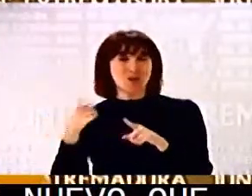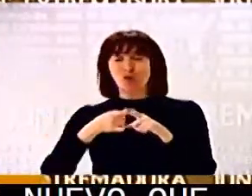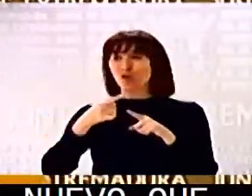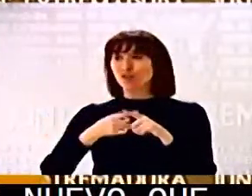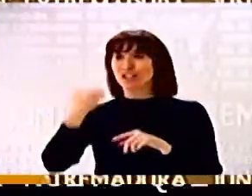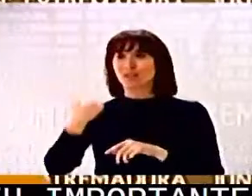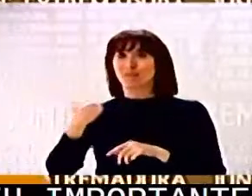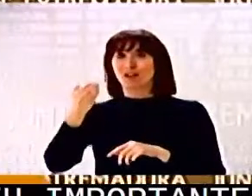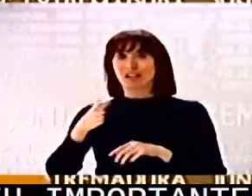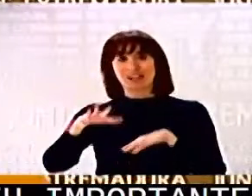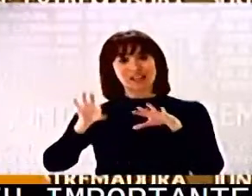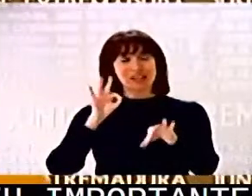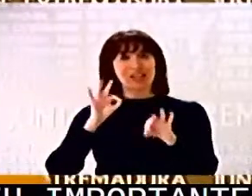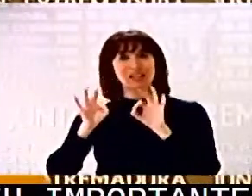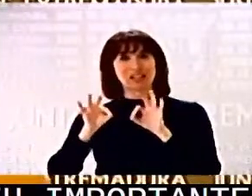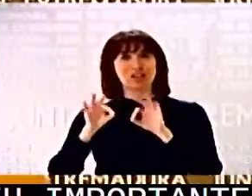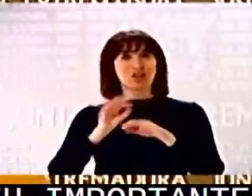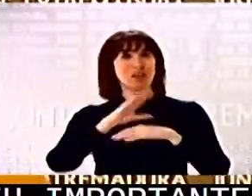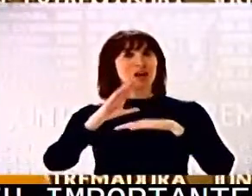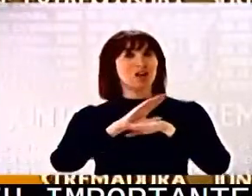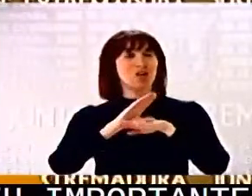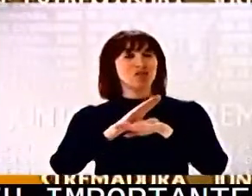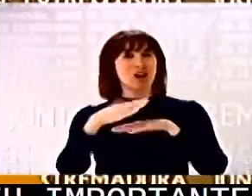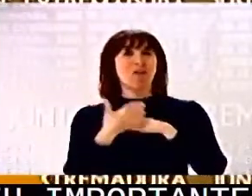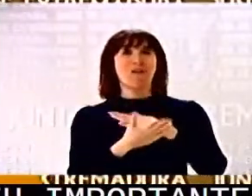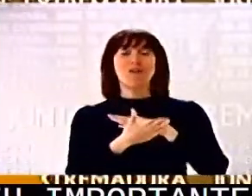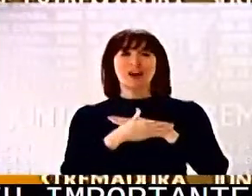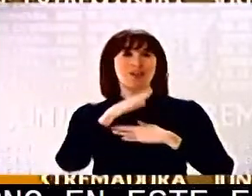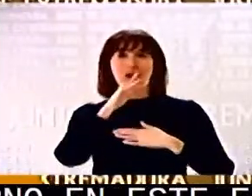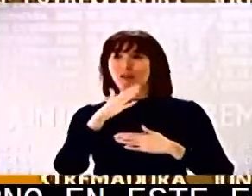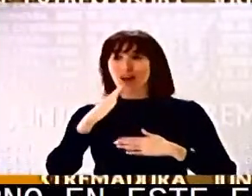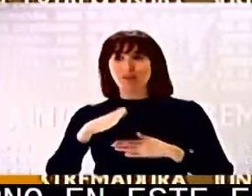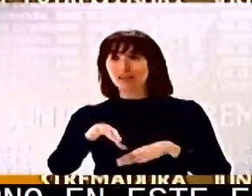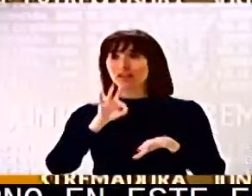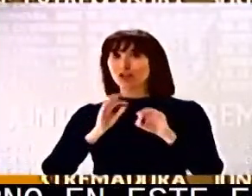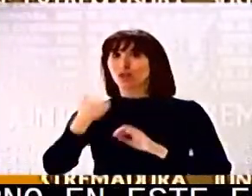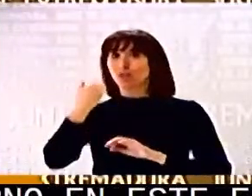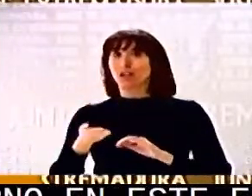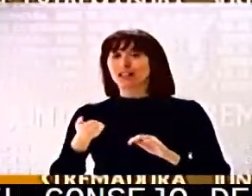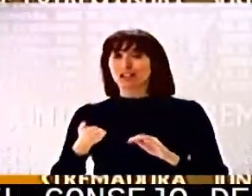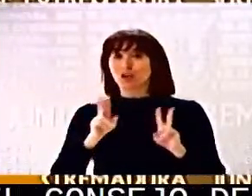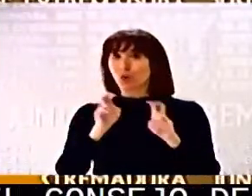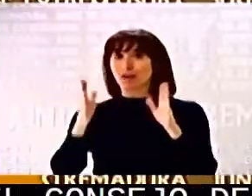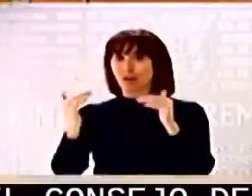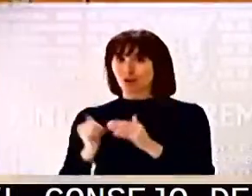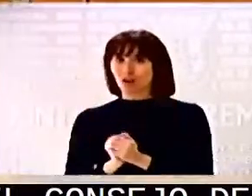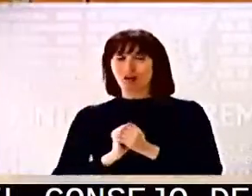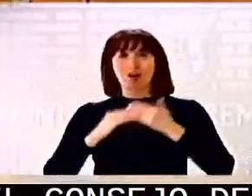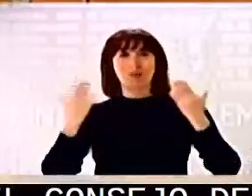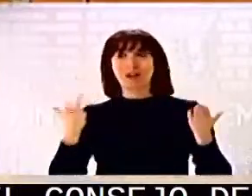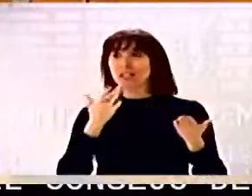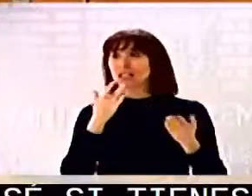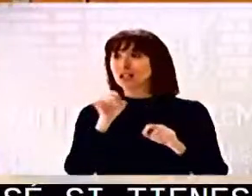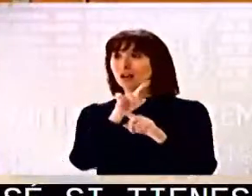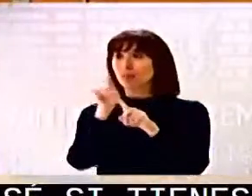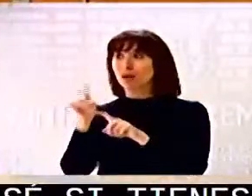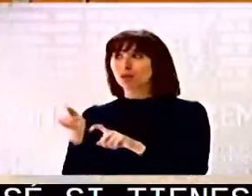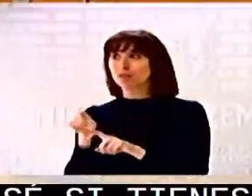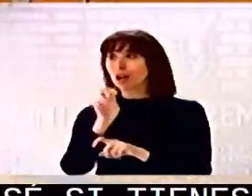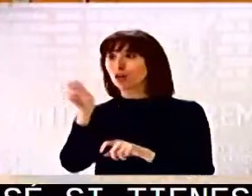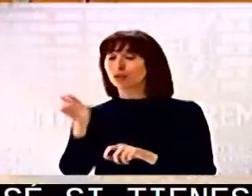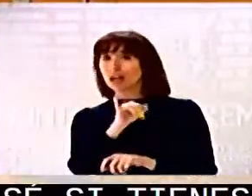que haya decidido el Consejo de Gobierno en este caso. Pues no sé si tenéis alguna pregunta